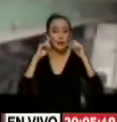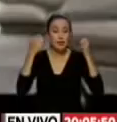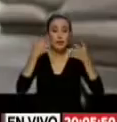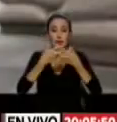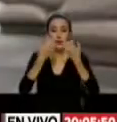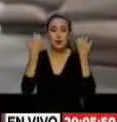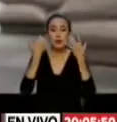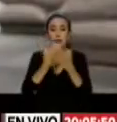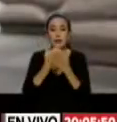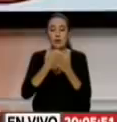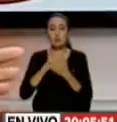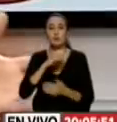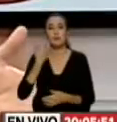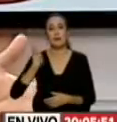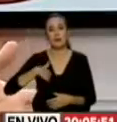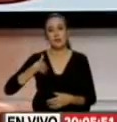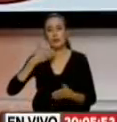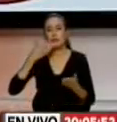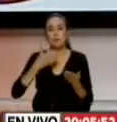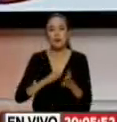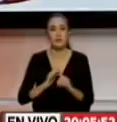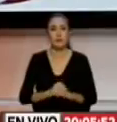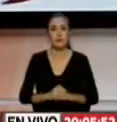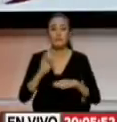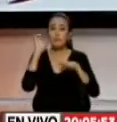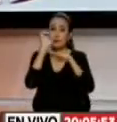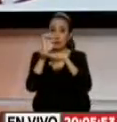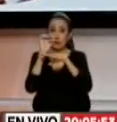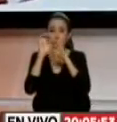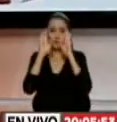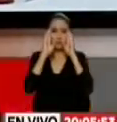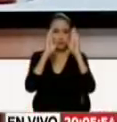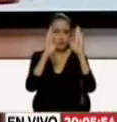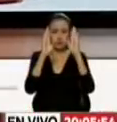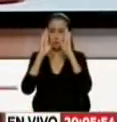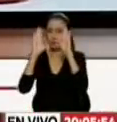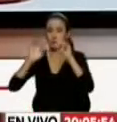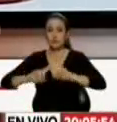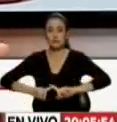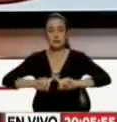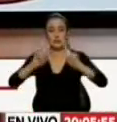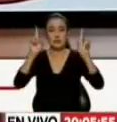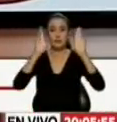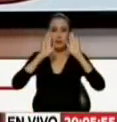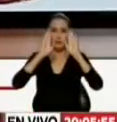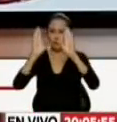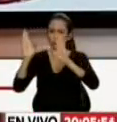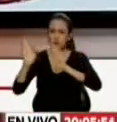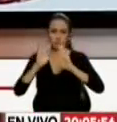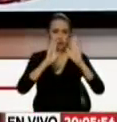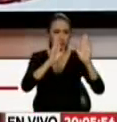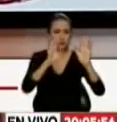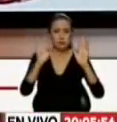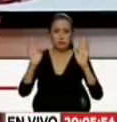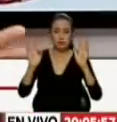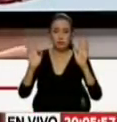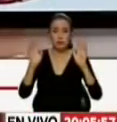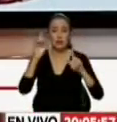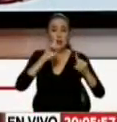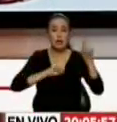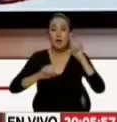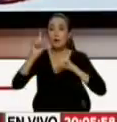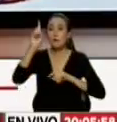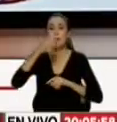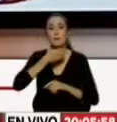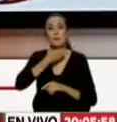economías como la de Argentina. Ecuador va por una buena ruta y por una ruta diferente a la de otros países. Entre enero y